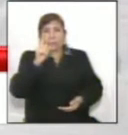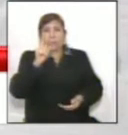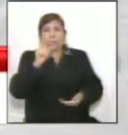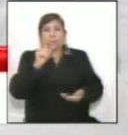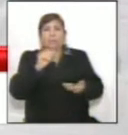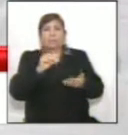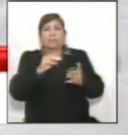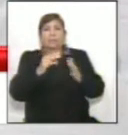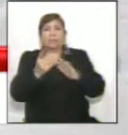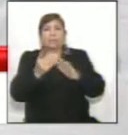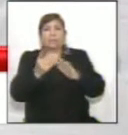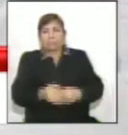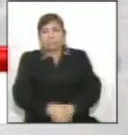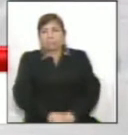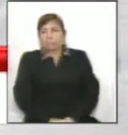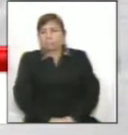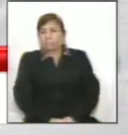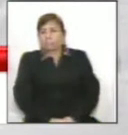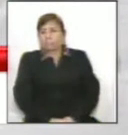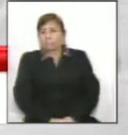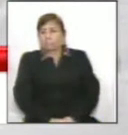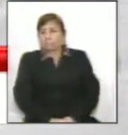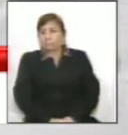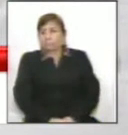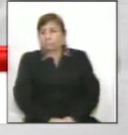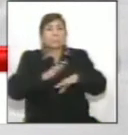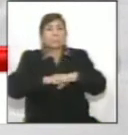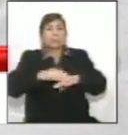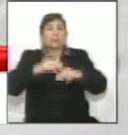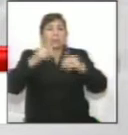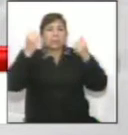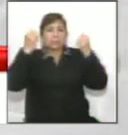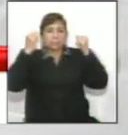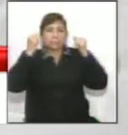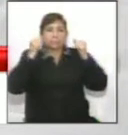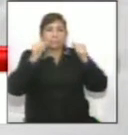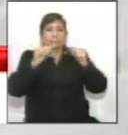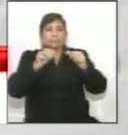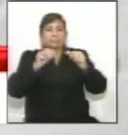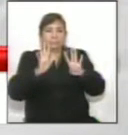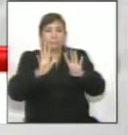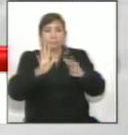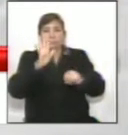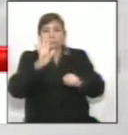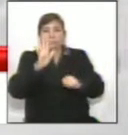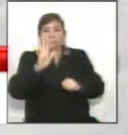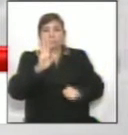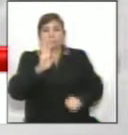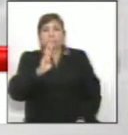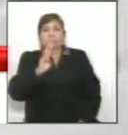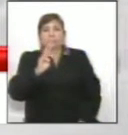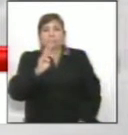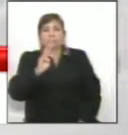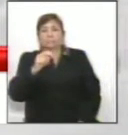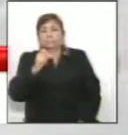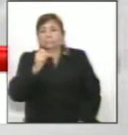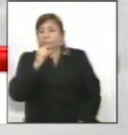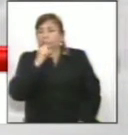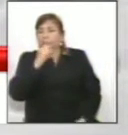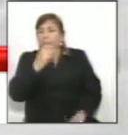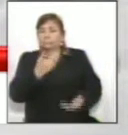día de hoy. Esto debido a la protesta en el lote 95, en la localidad de Bretaña. Al respecto, decir